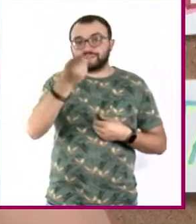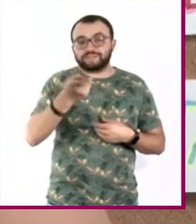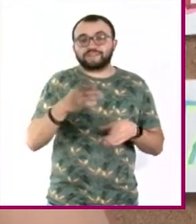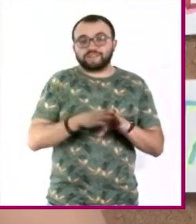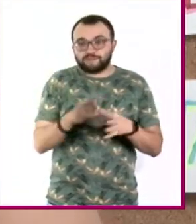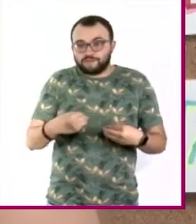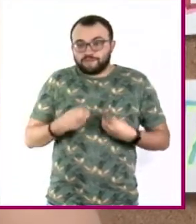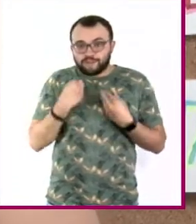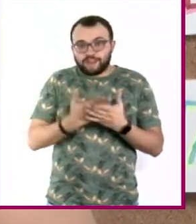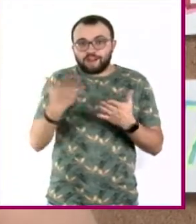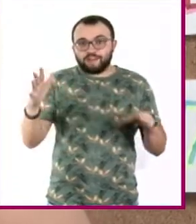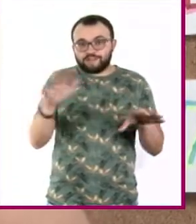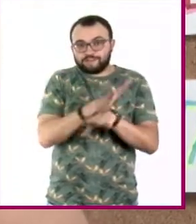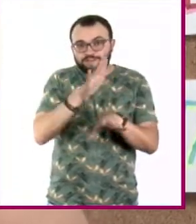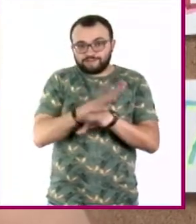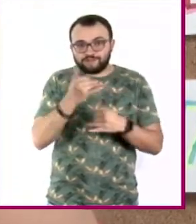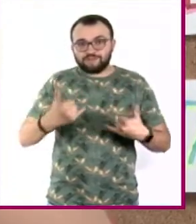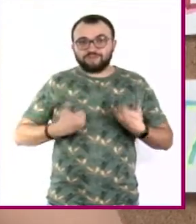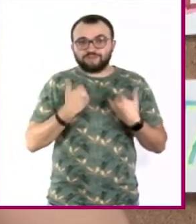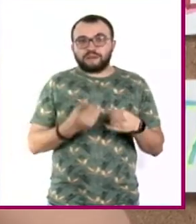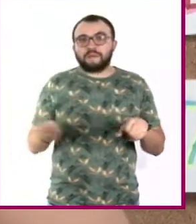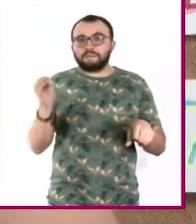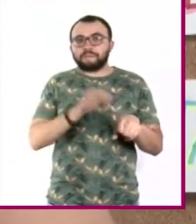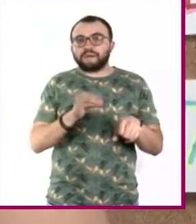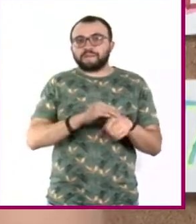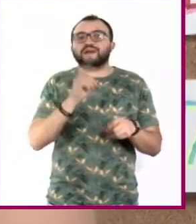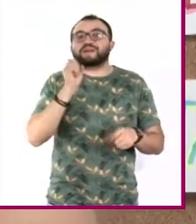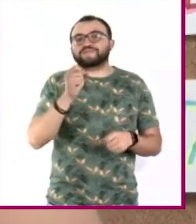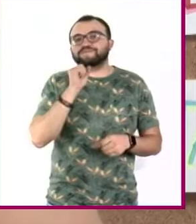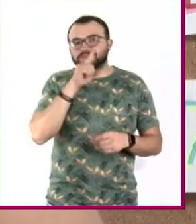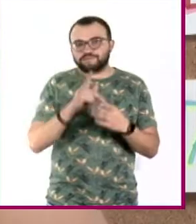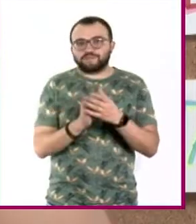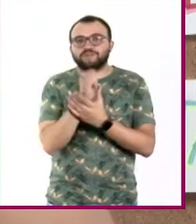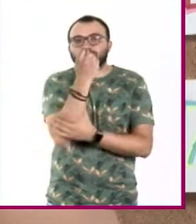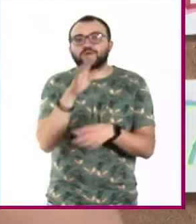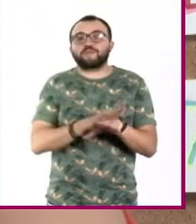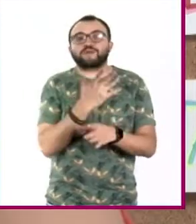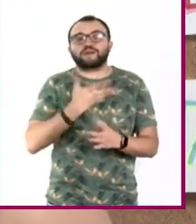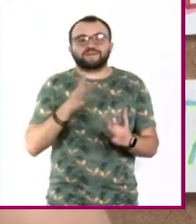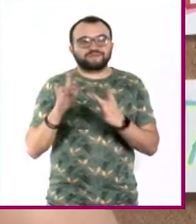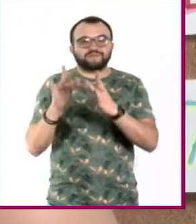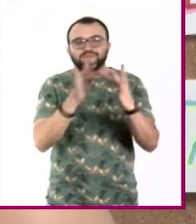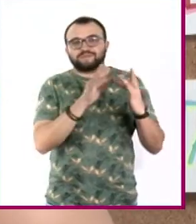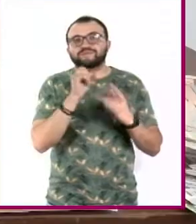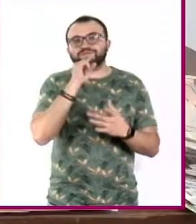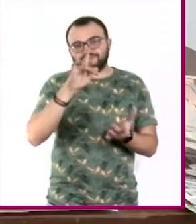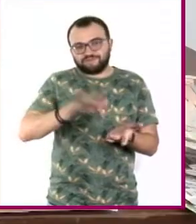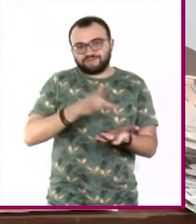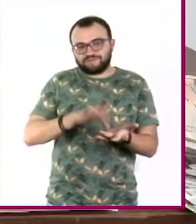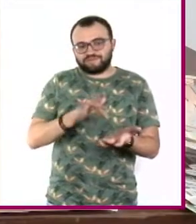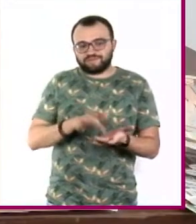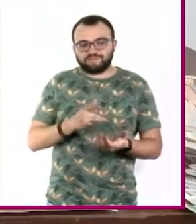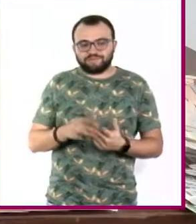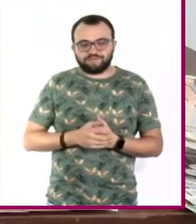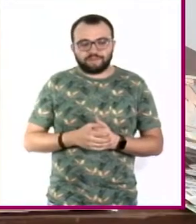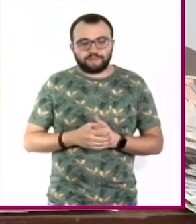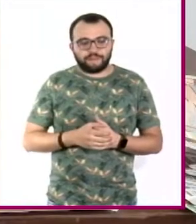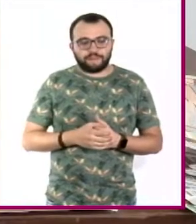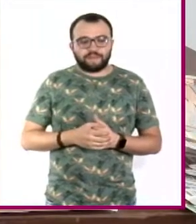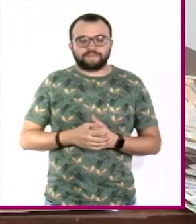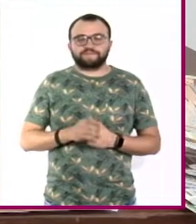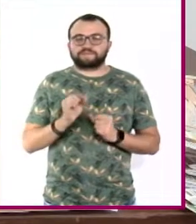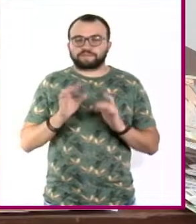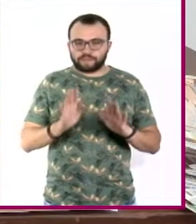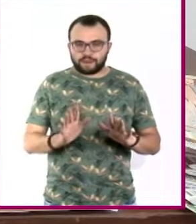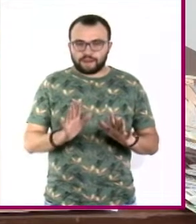de los jóvenes está influenciado en gran medida por la tecnología y por la interacción que se da en la cultura digital. A ver, Frida, vamos más